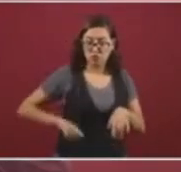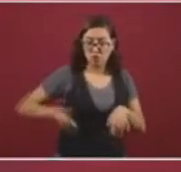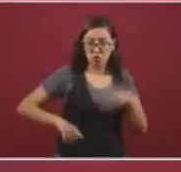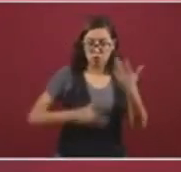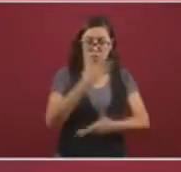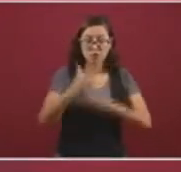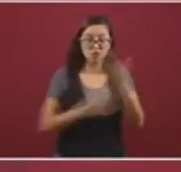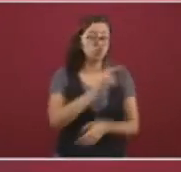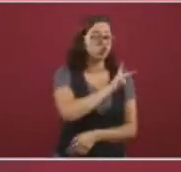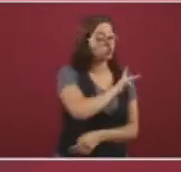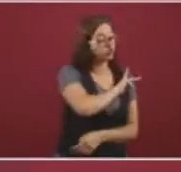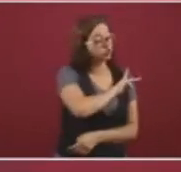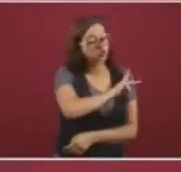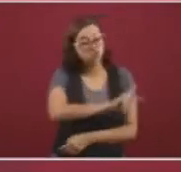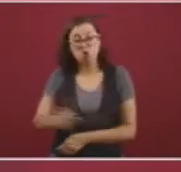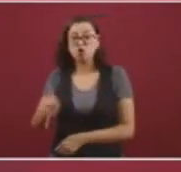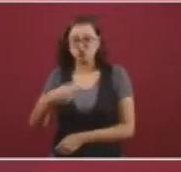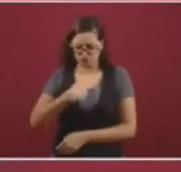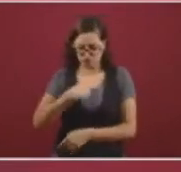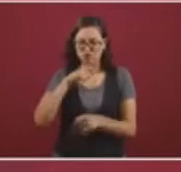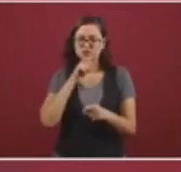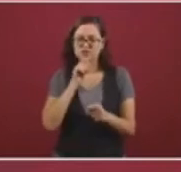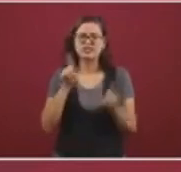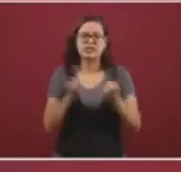para decirlo de manera coloquial,